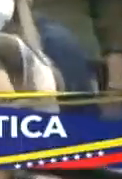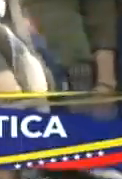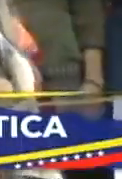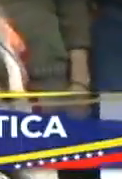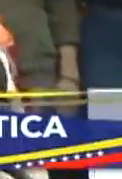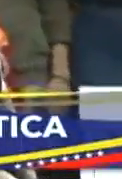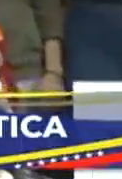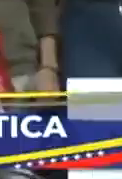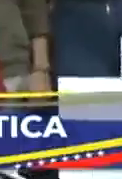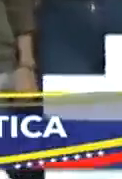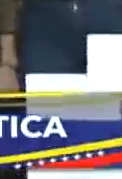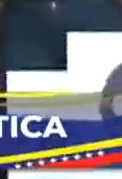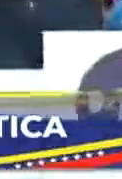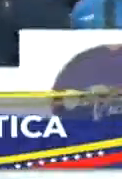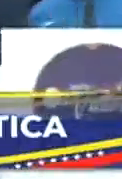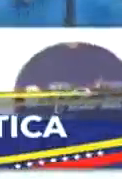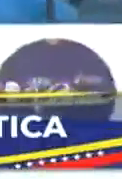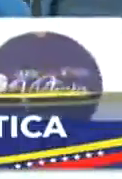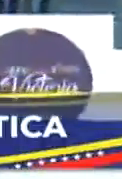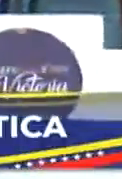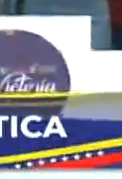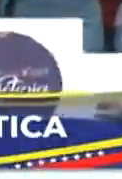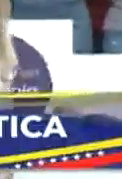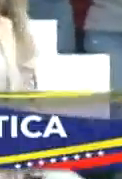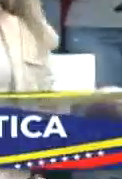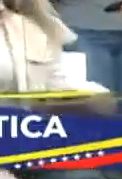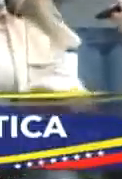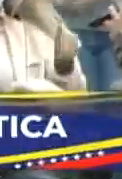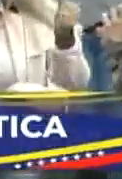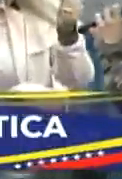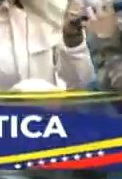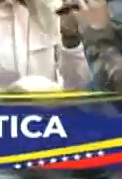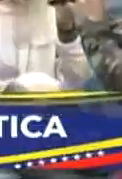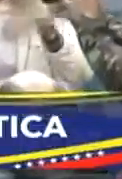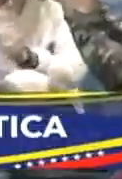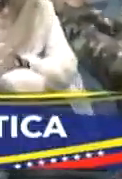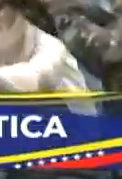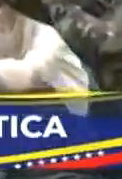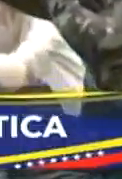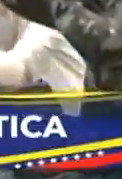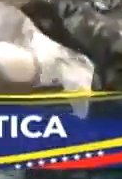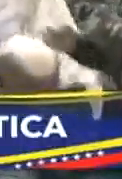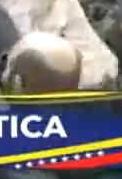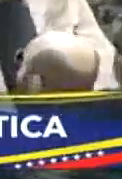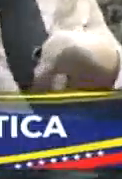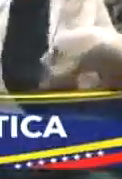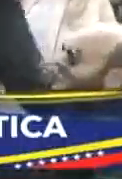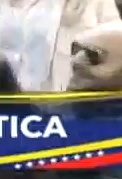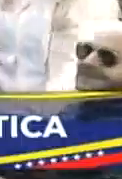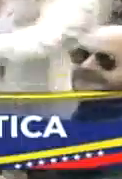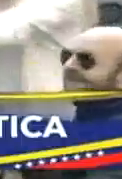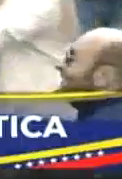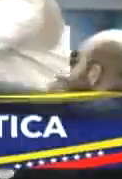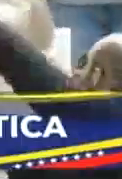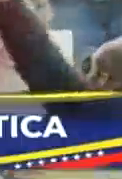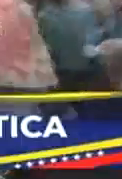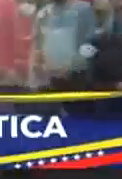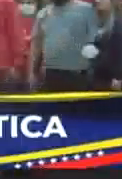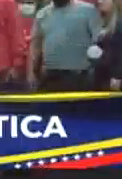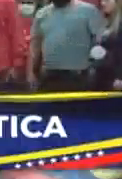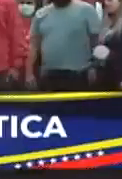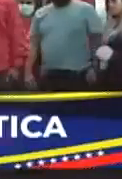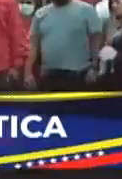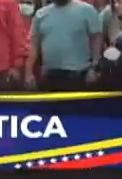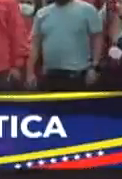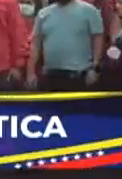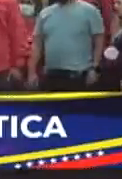victoria. Fecha histórica, estaba saludando allí a los diputados y diputadas de la Asamblea Nacional que lo reciben, a